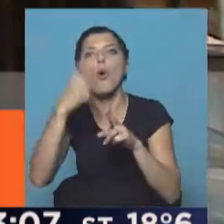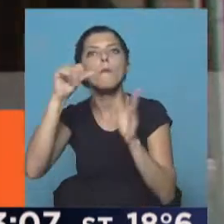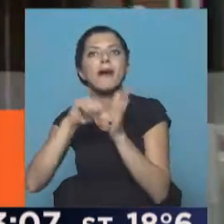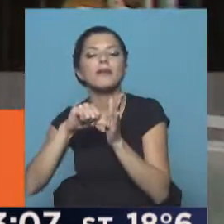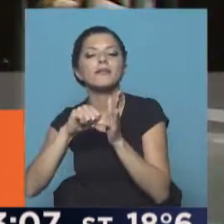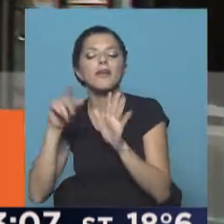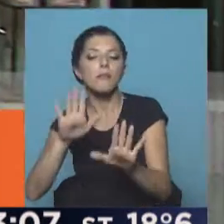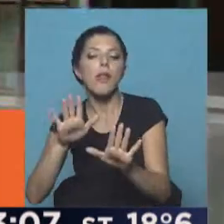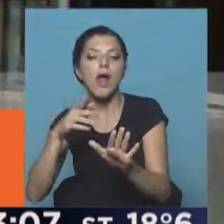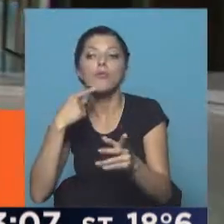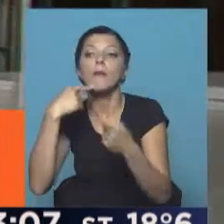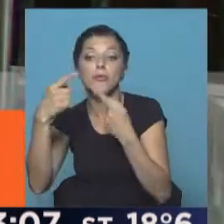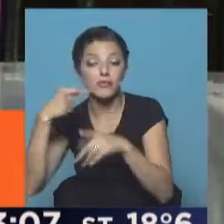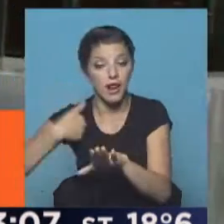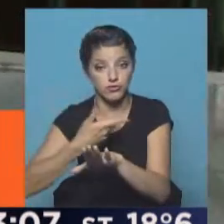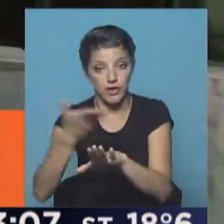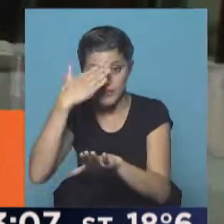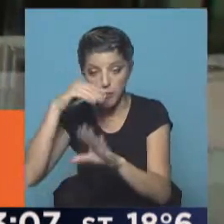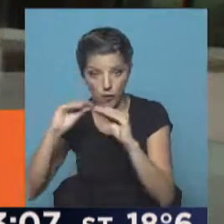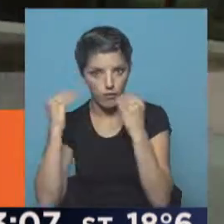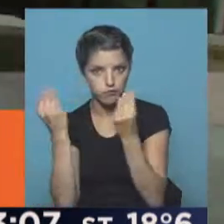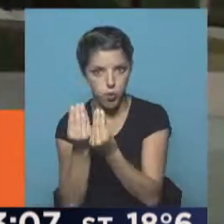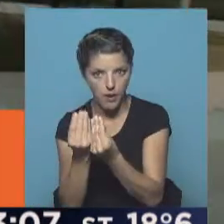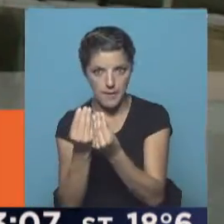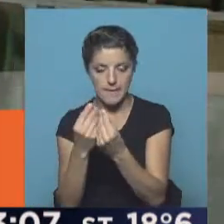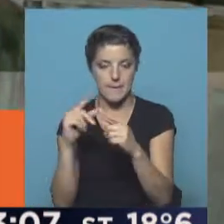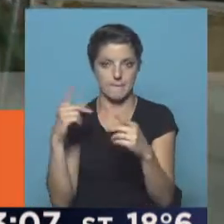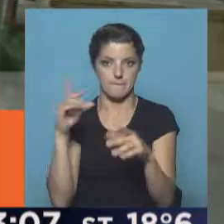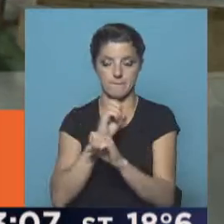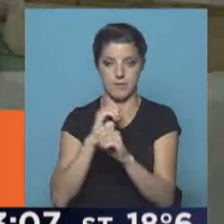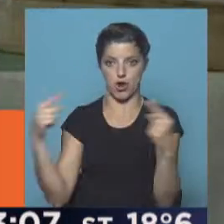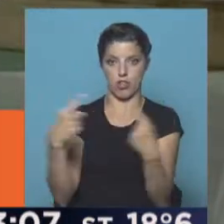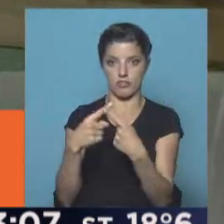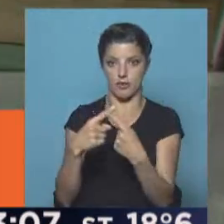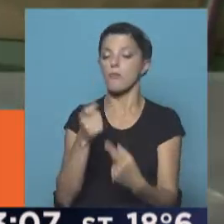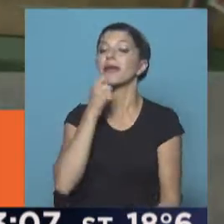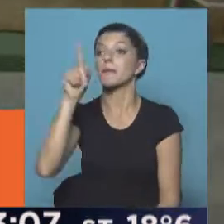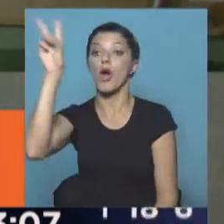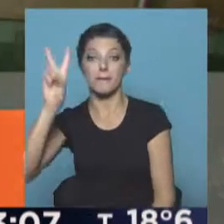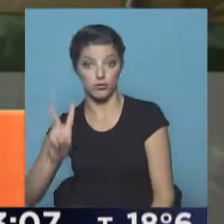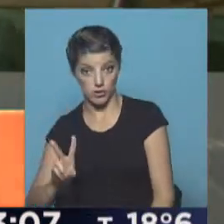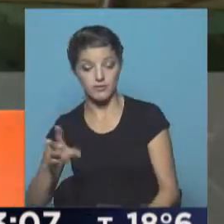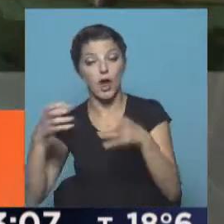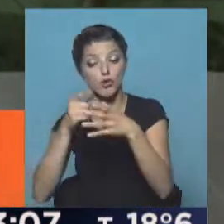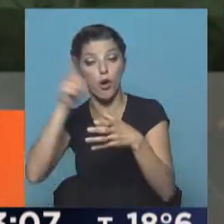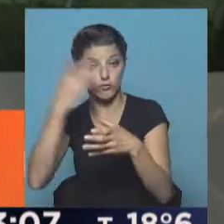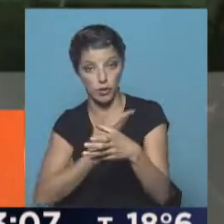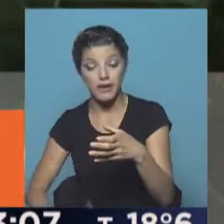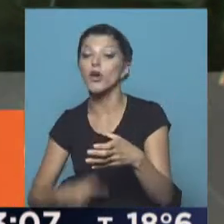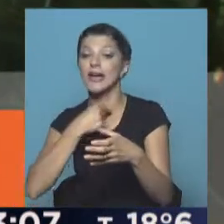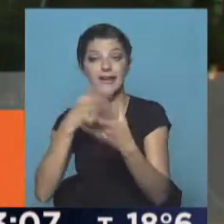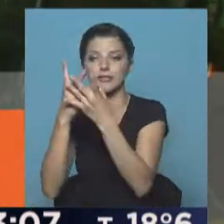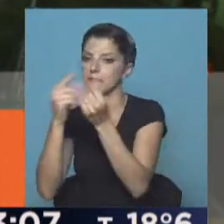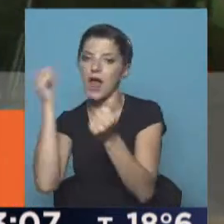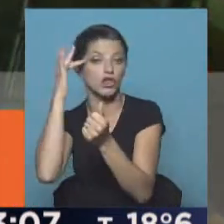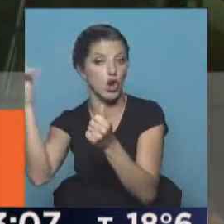llega y que cuando llegue va a tener otro valor, como es en el caso de Venezuela. Es decir, la oposición lo quería como una manera de terminar con el chavismo en el gobierno a través del